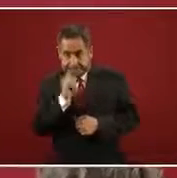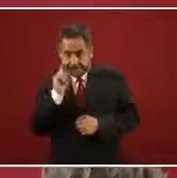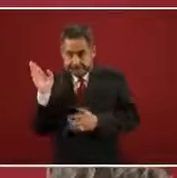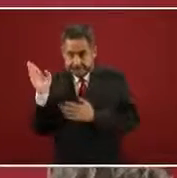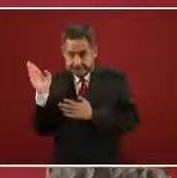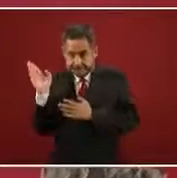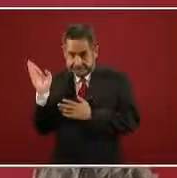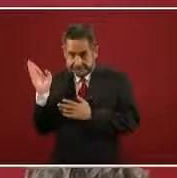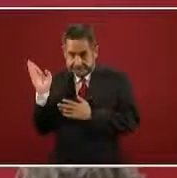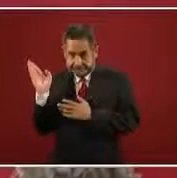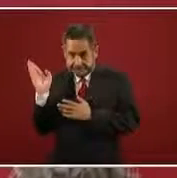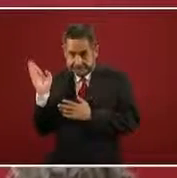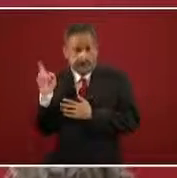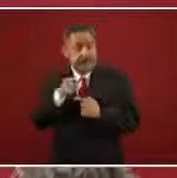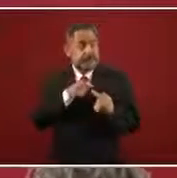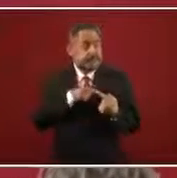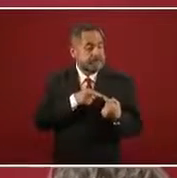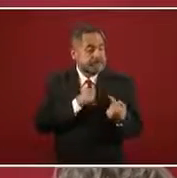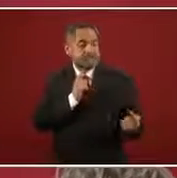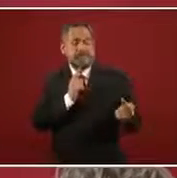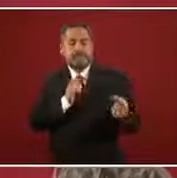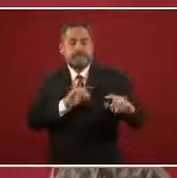estaban los opositores,